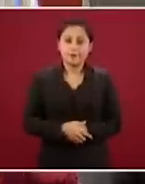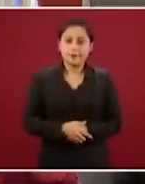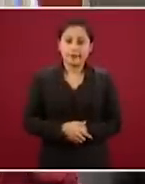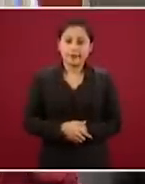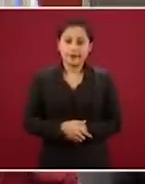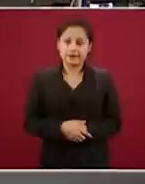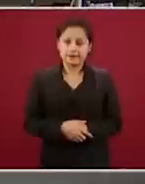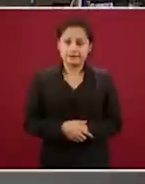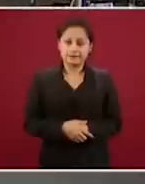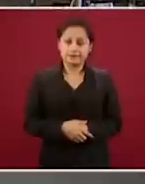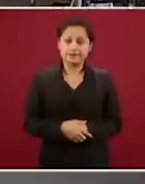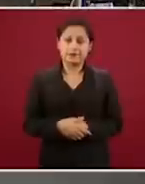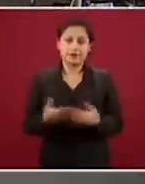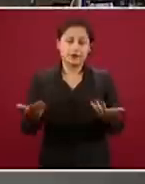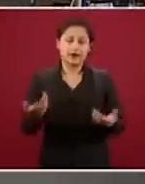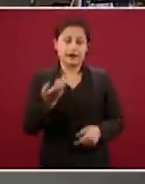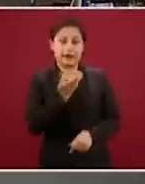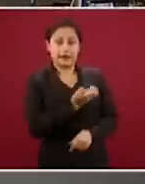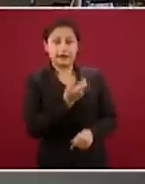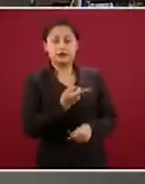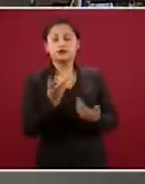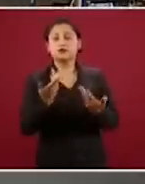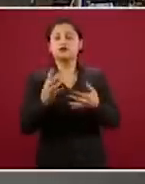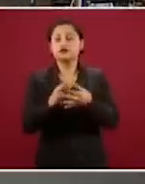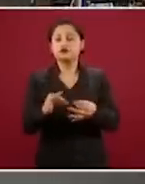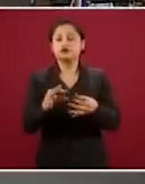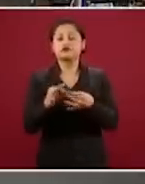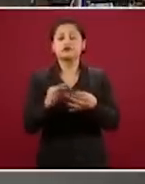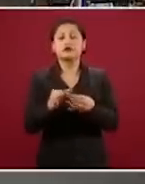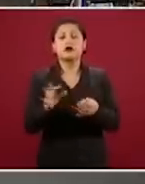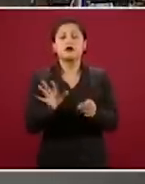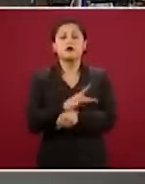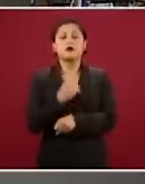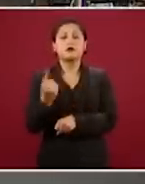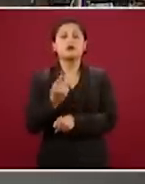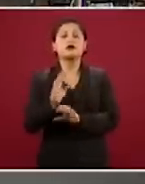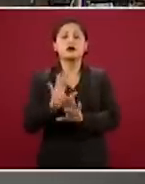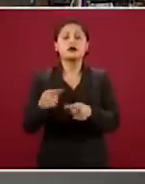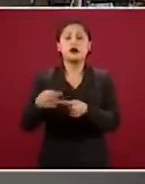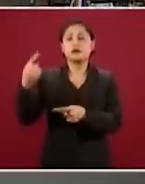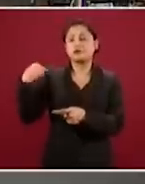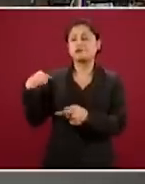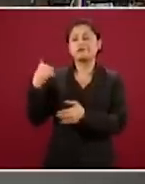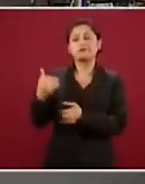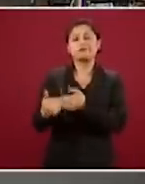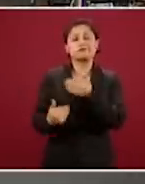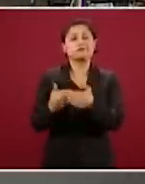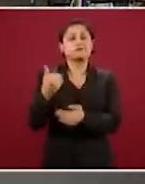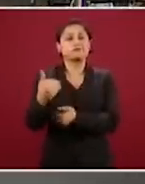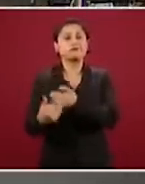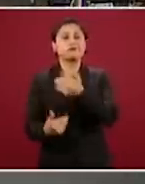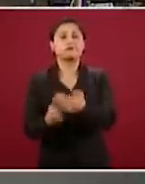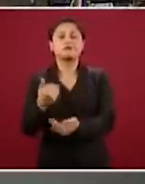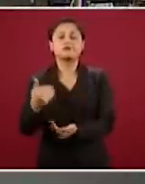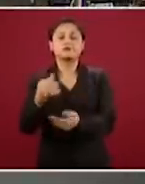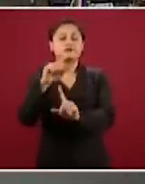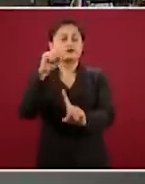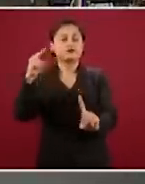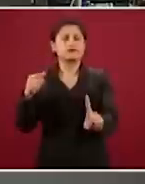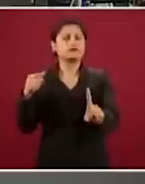2020. Pues comentarles eso porque se va avanzando en el